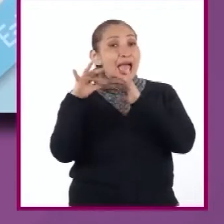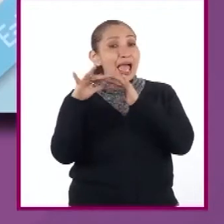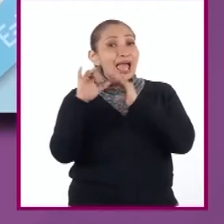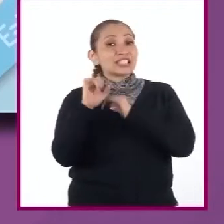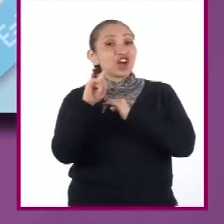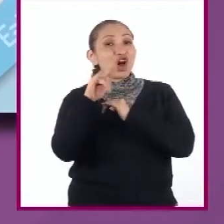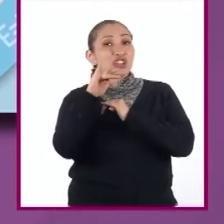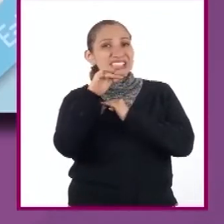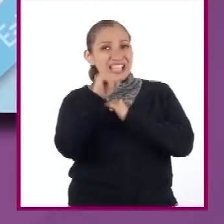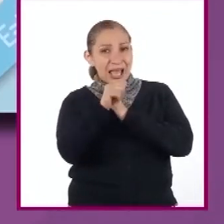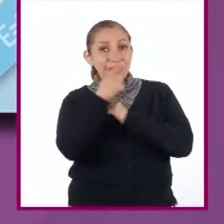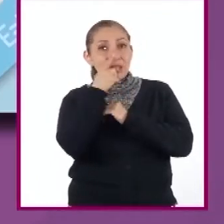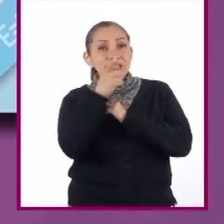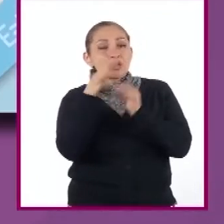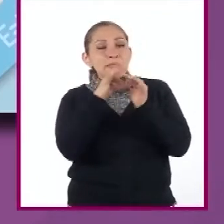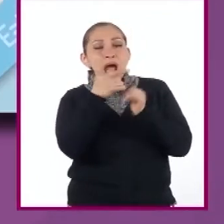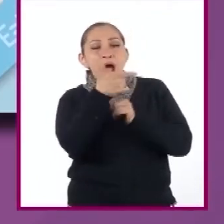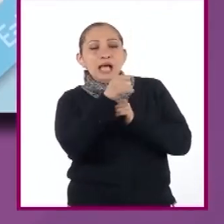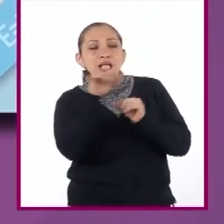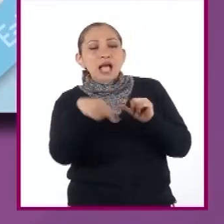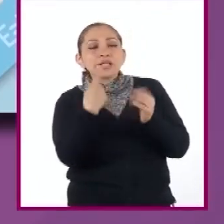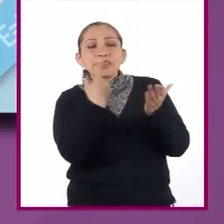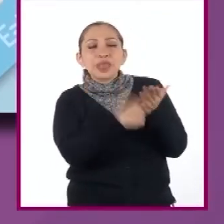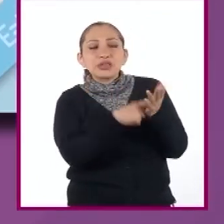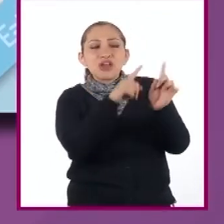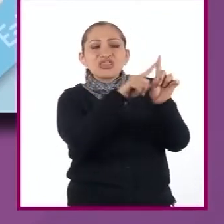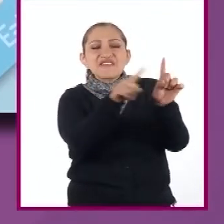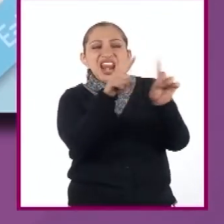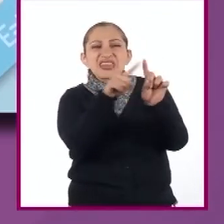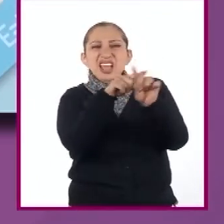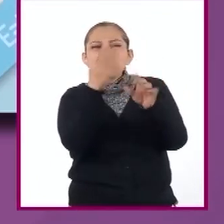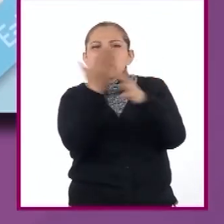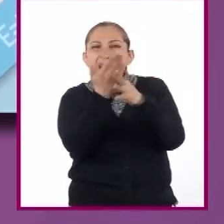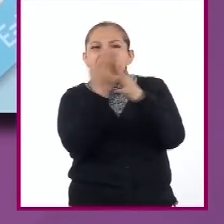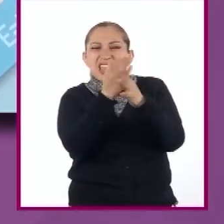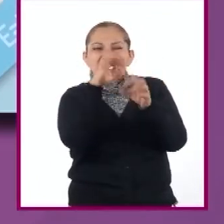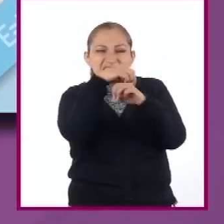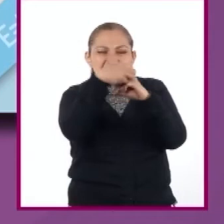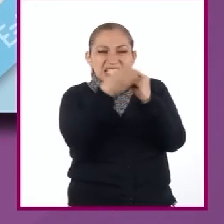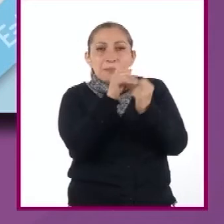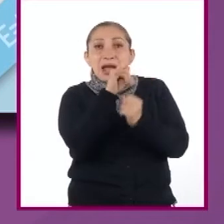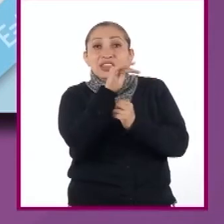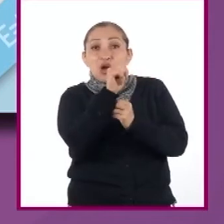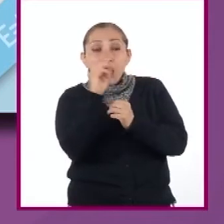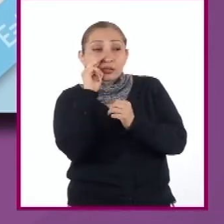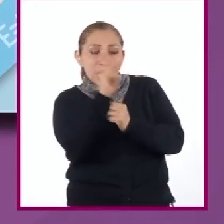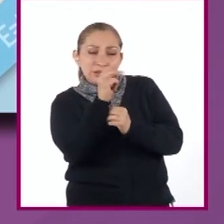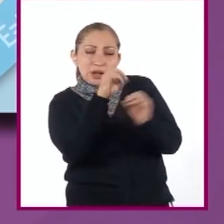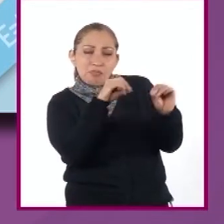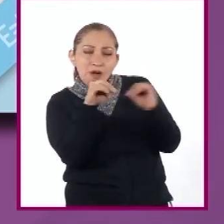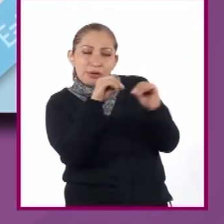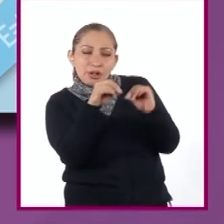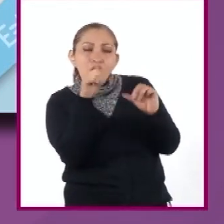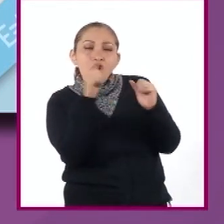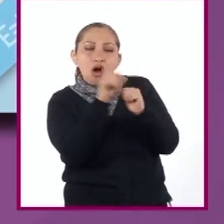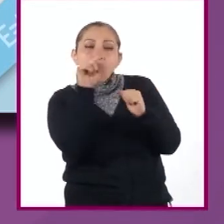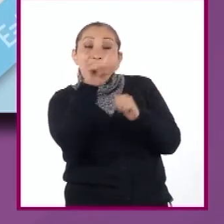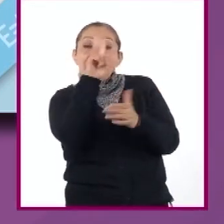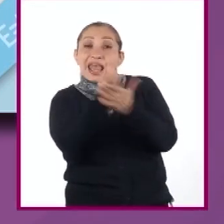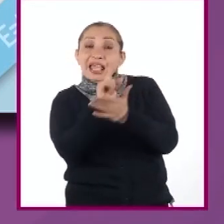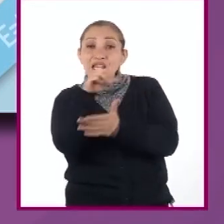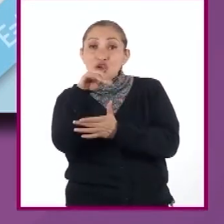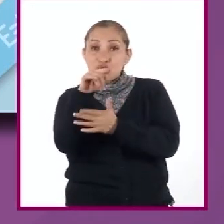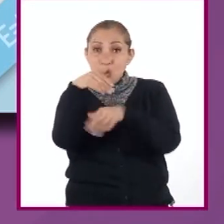Maxwell describió un gas como un conjunto de un enorme número de partículas, cuyos movimientos estaban definidos a partir de las leyes de